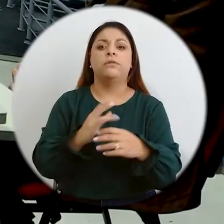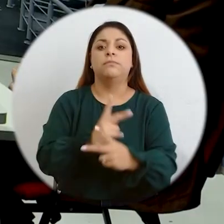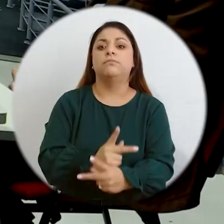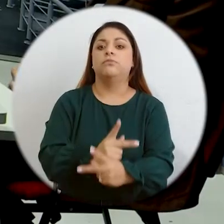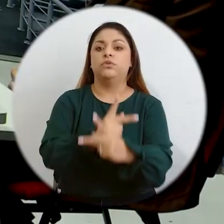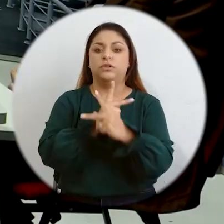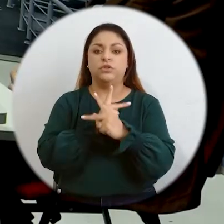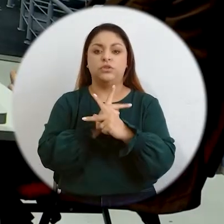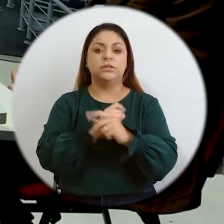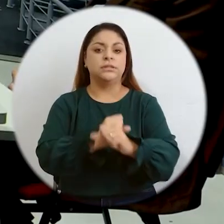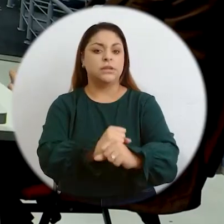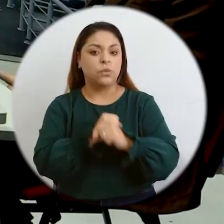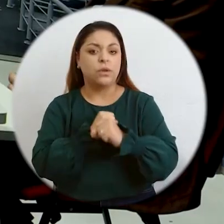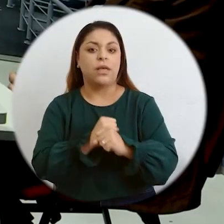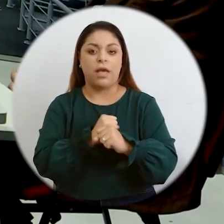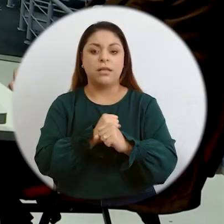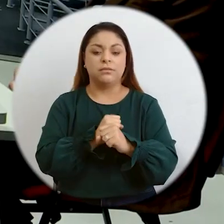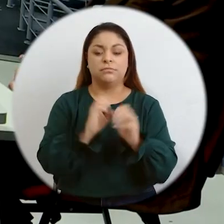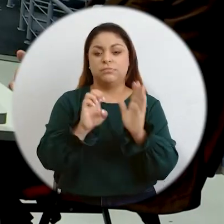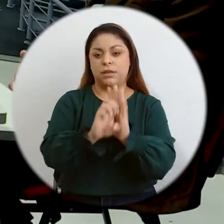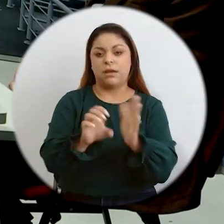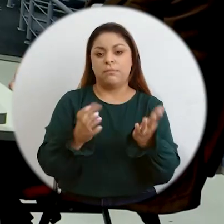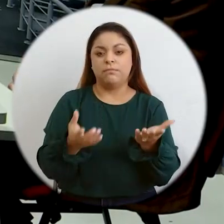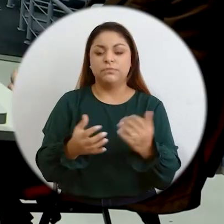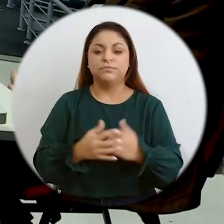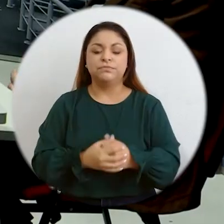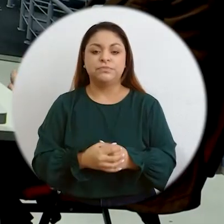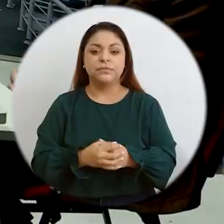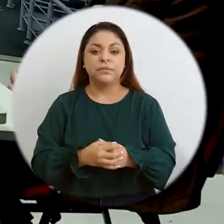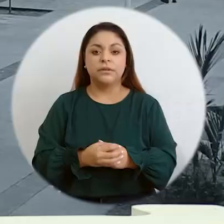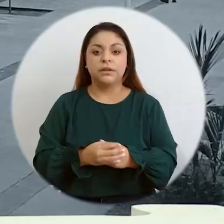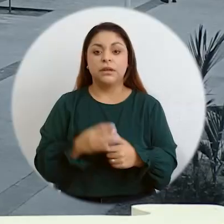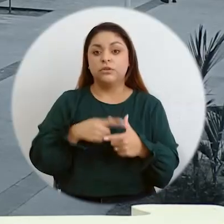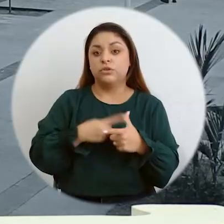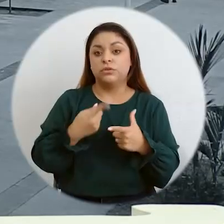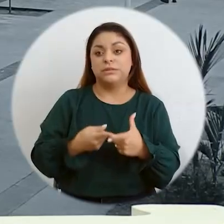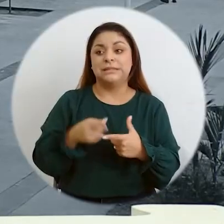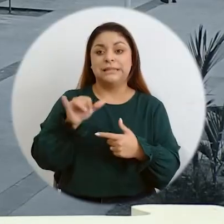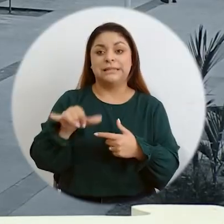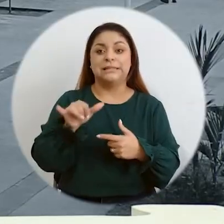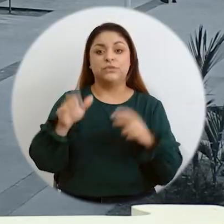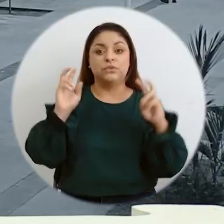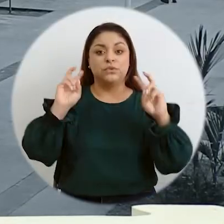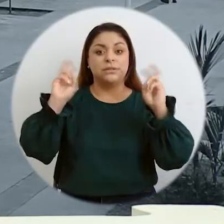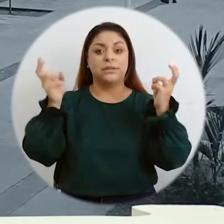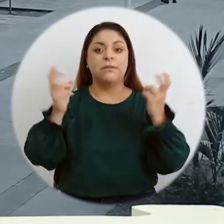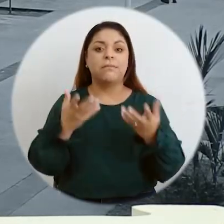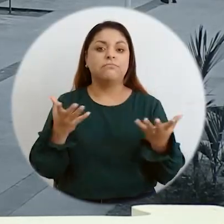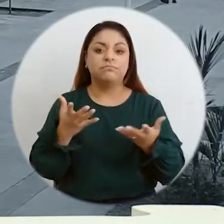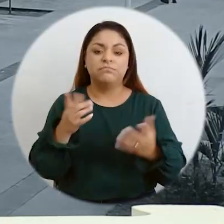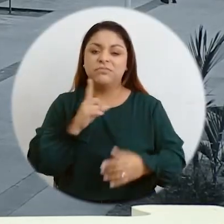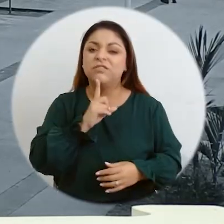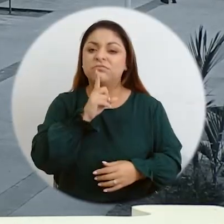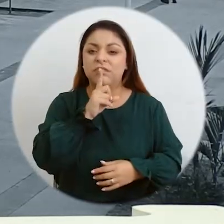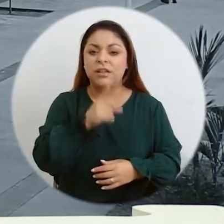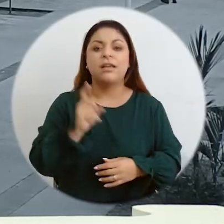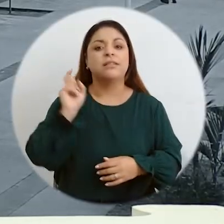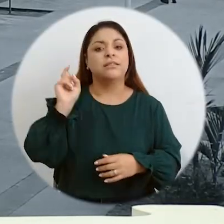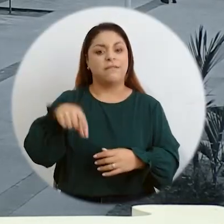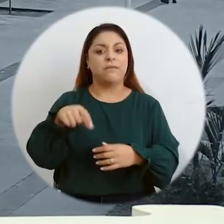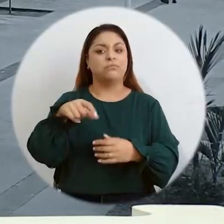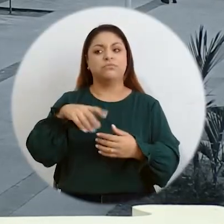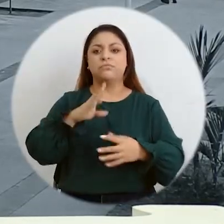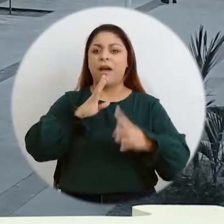en materia de seguridad, por ejemplo. Entonces, es un tema que en realidad deberíamos